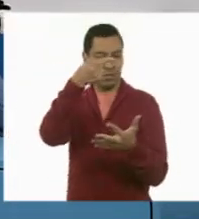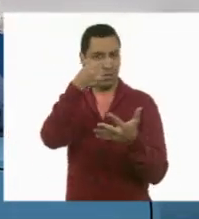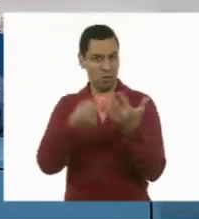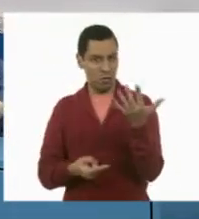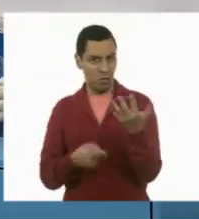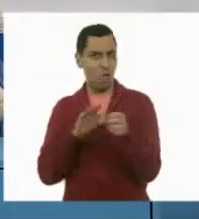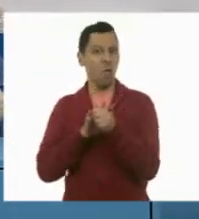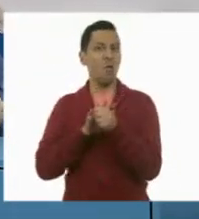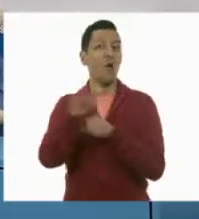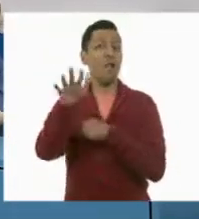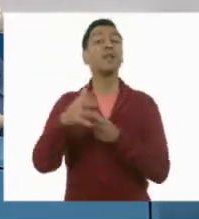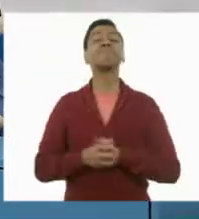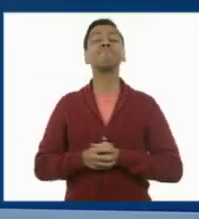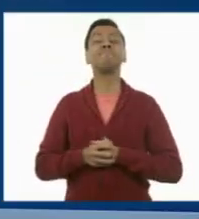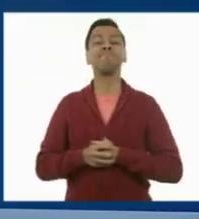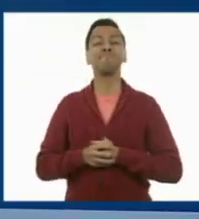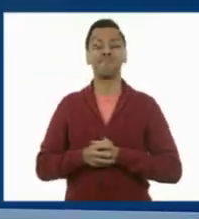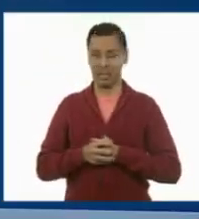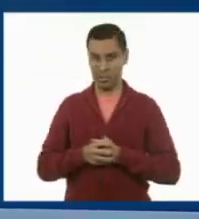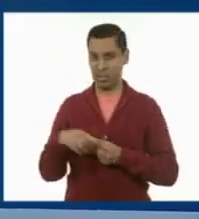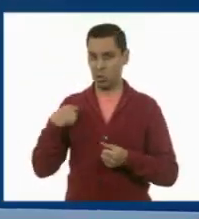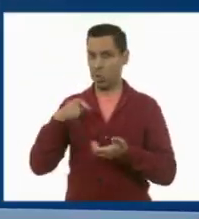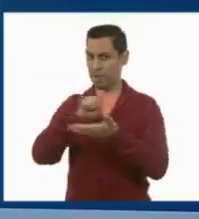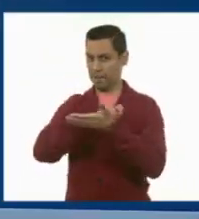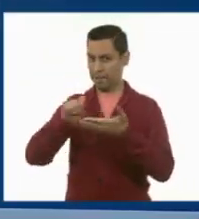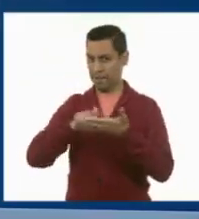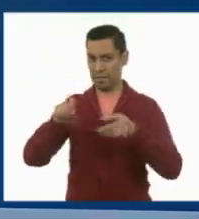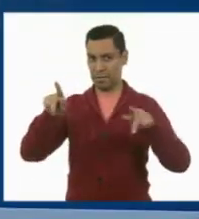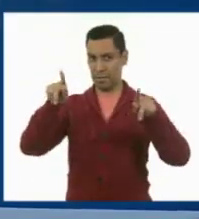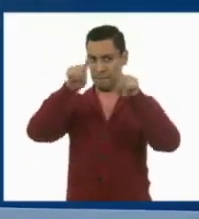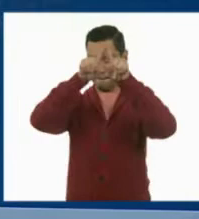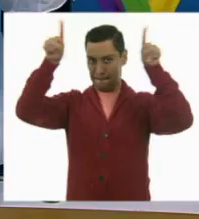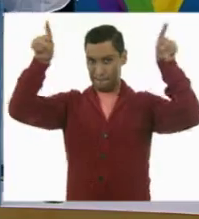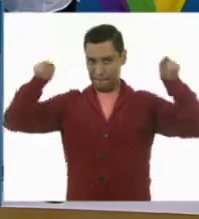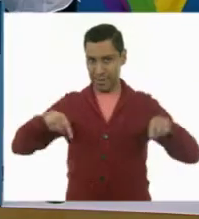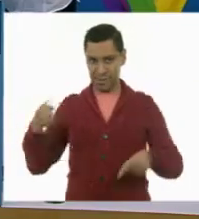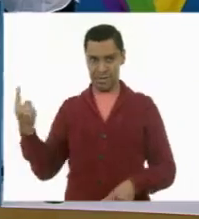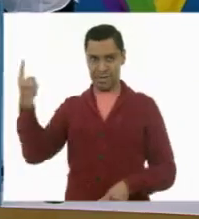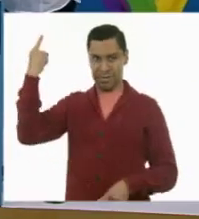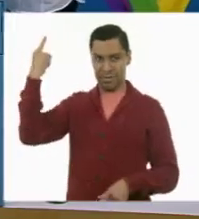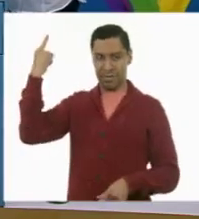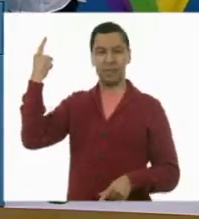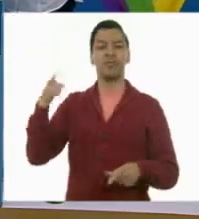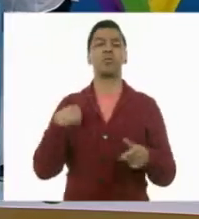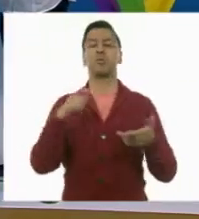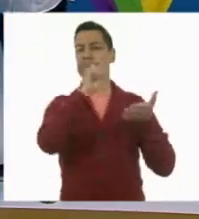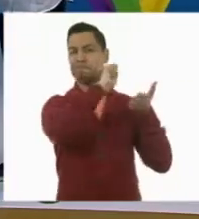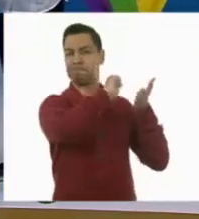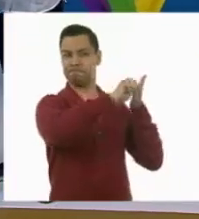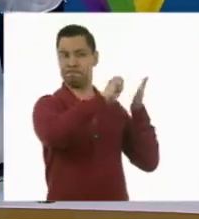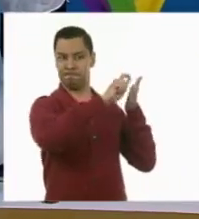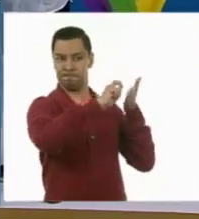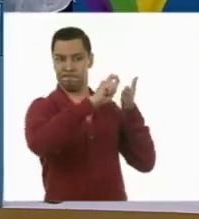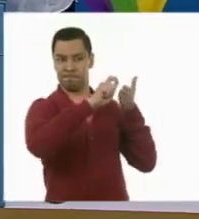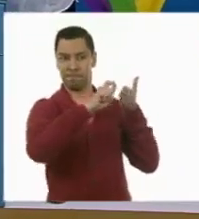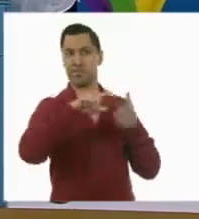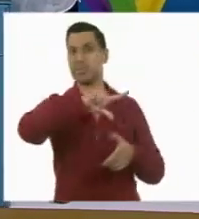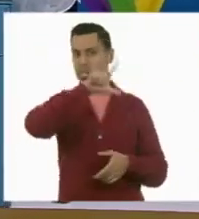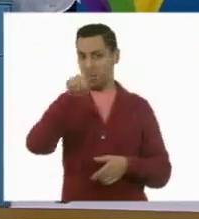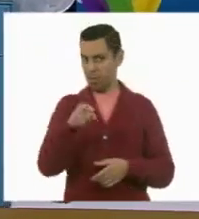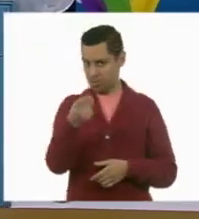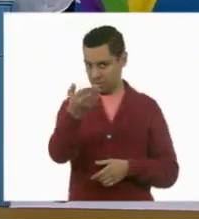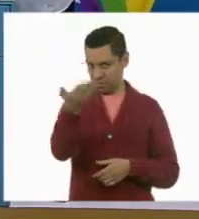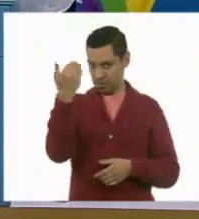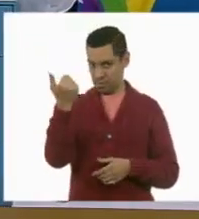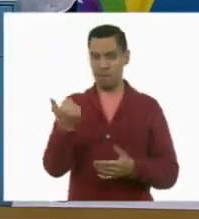Sí. Ok. Entonces, yo voy a anotar en el pizarrón algunos derechos. Sí. Y después ustedes los voy a invitar a